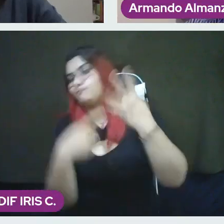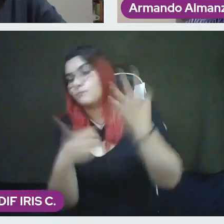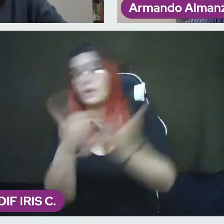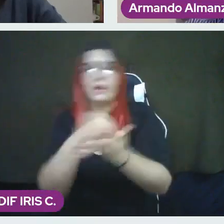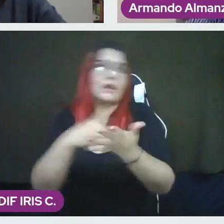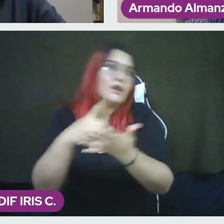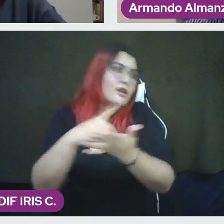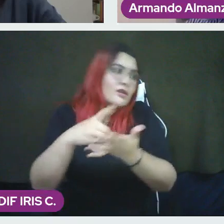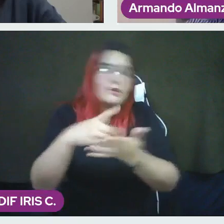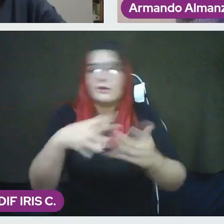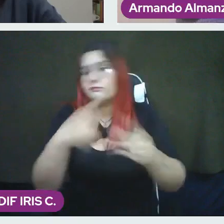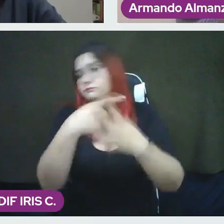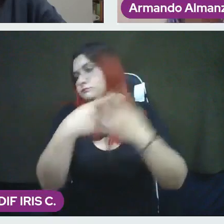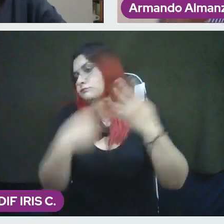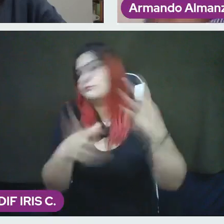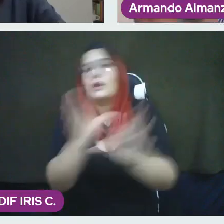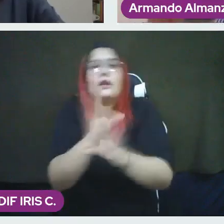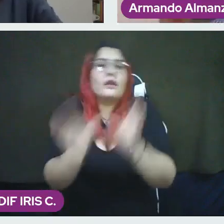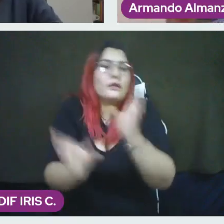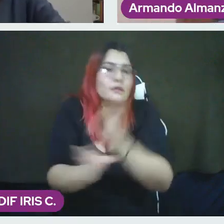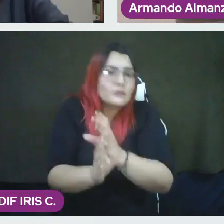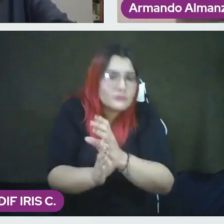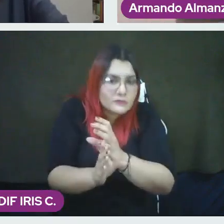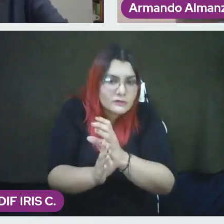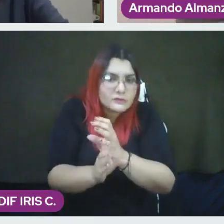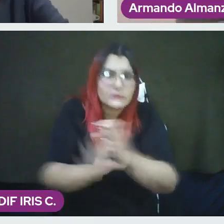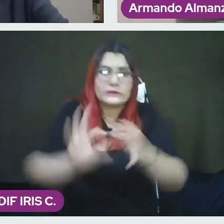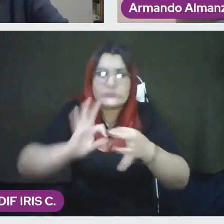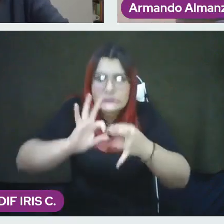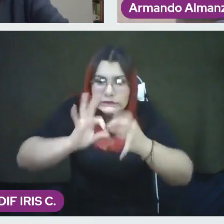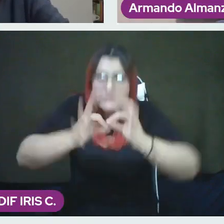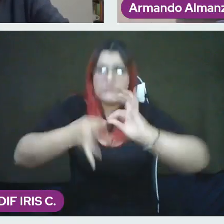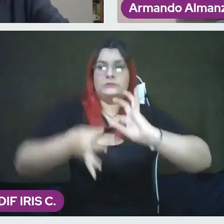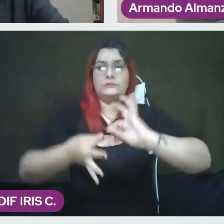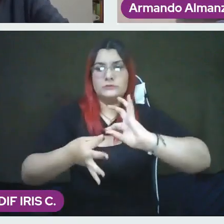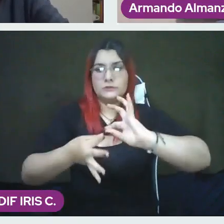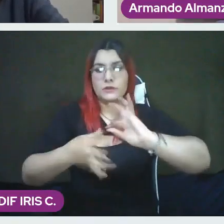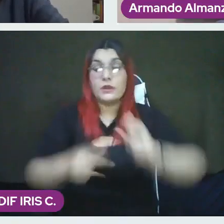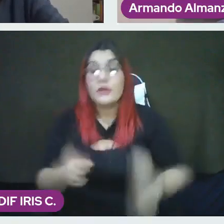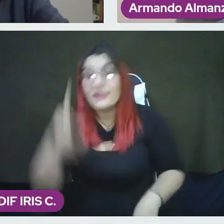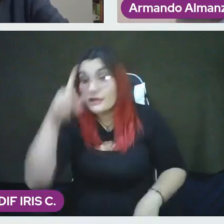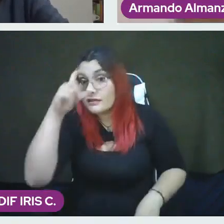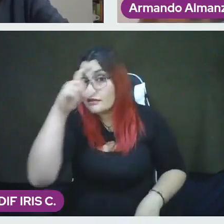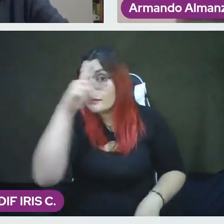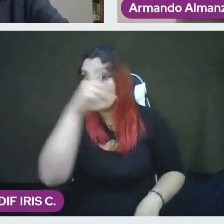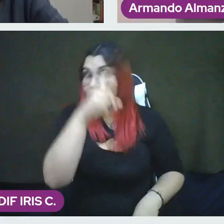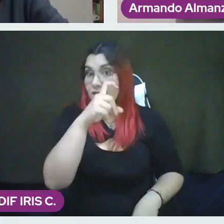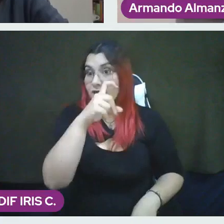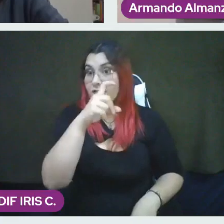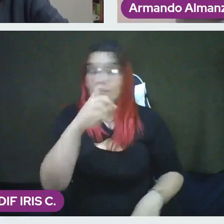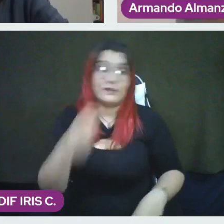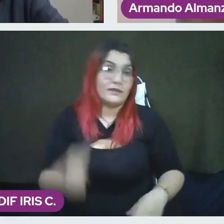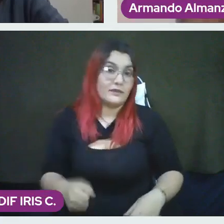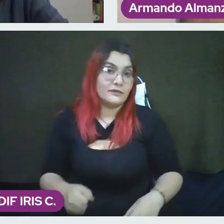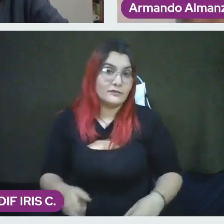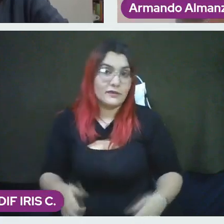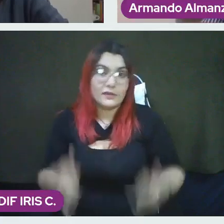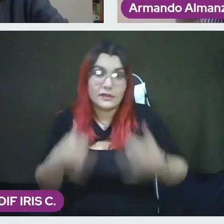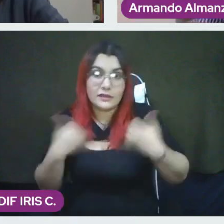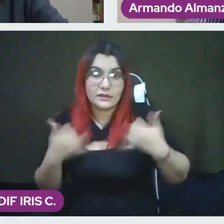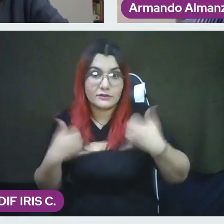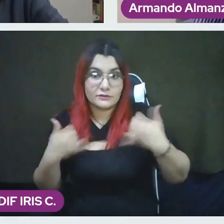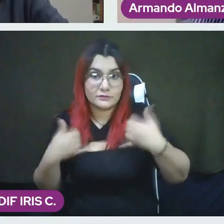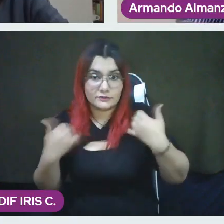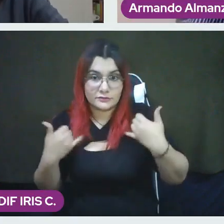vicio, en un ambiente desestructurado familiarmente, pues el joven en esta